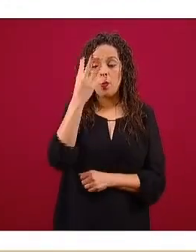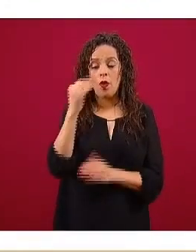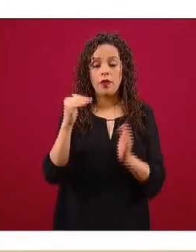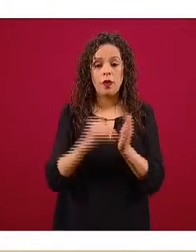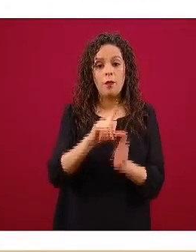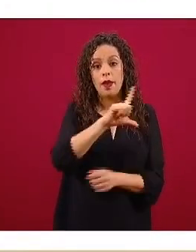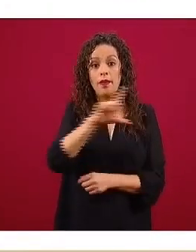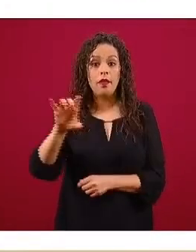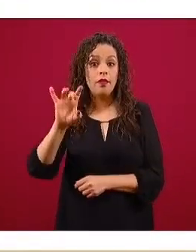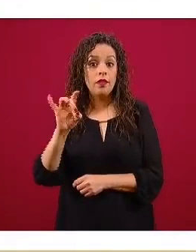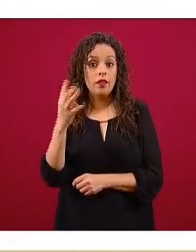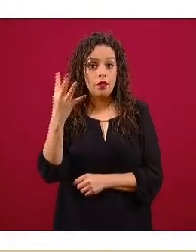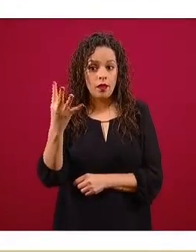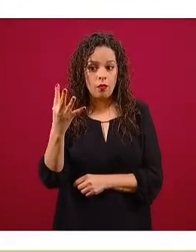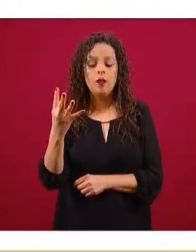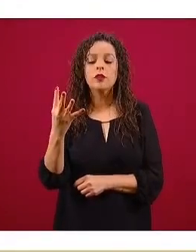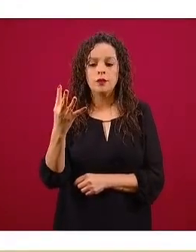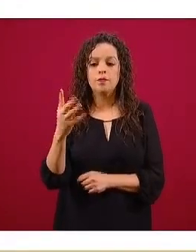24.734, como